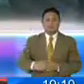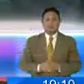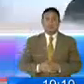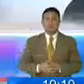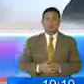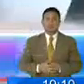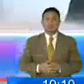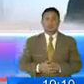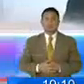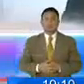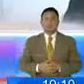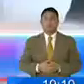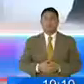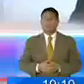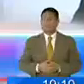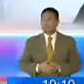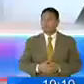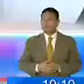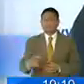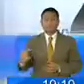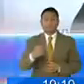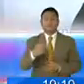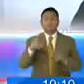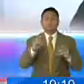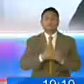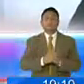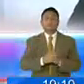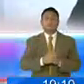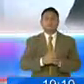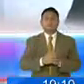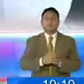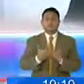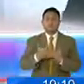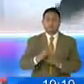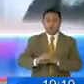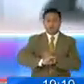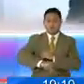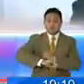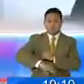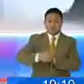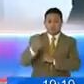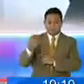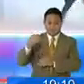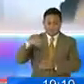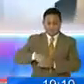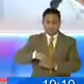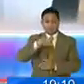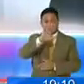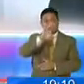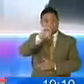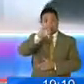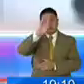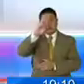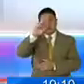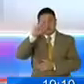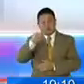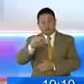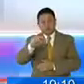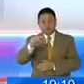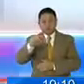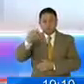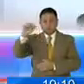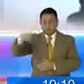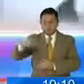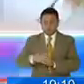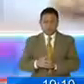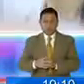sí. Y en este caso puntual tenemos que el fondo de promoción electoral es $576,000 para la opción sí